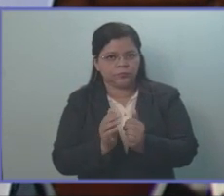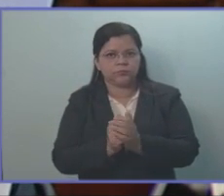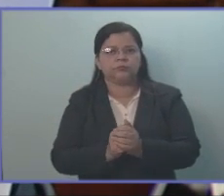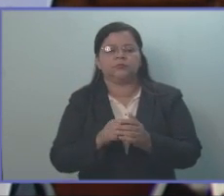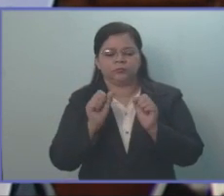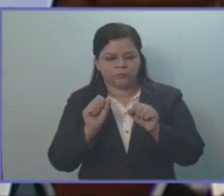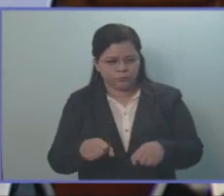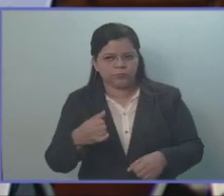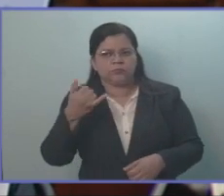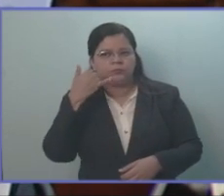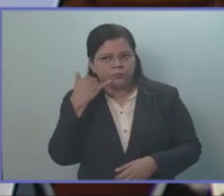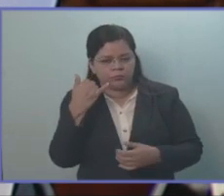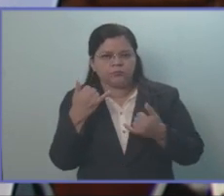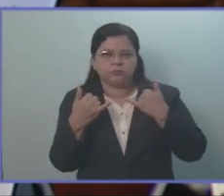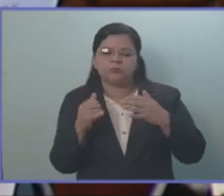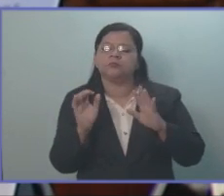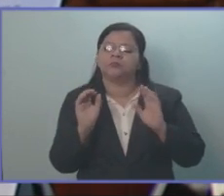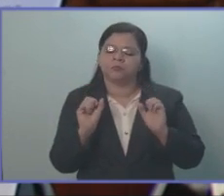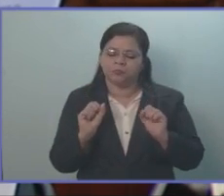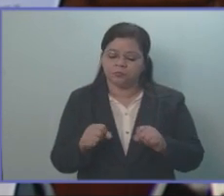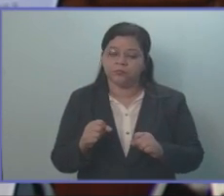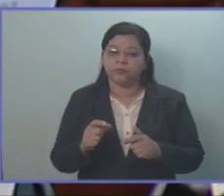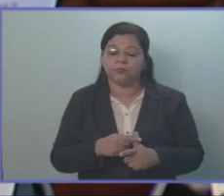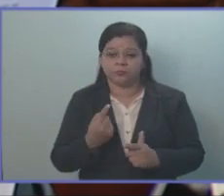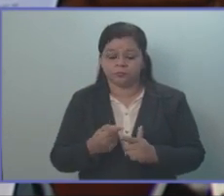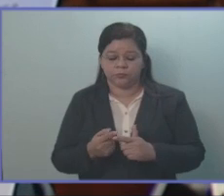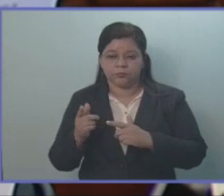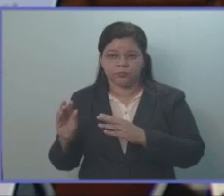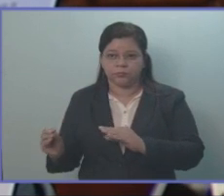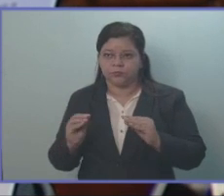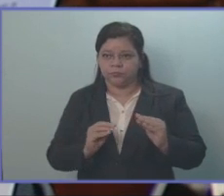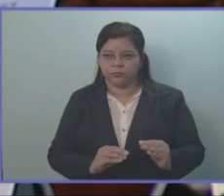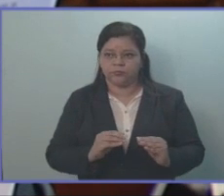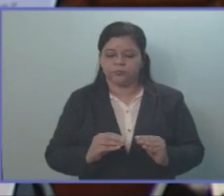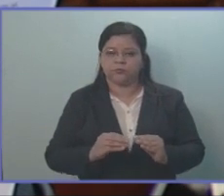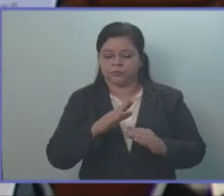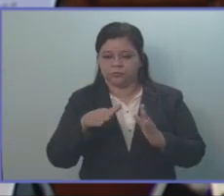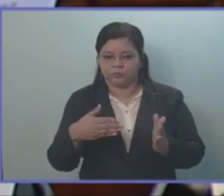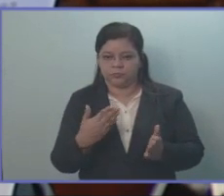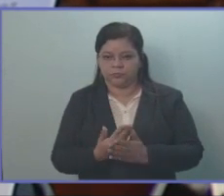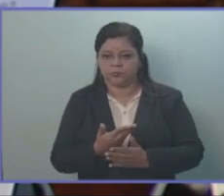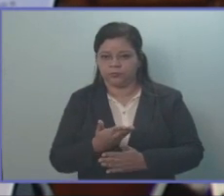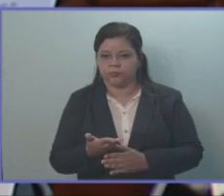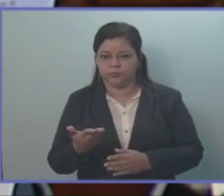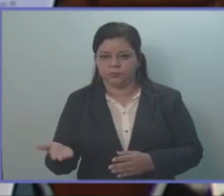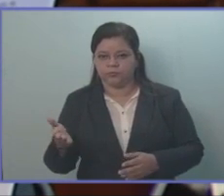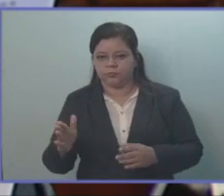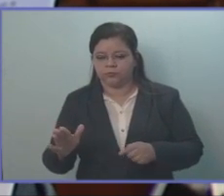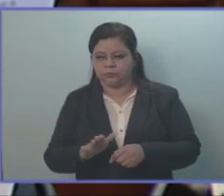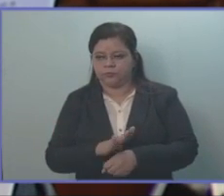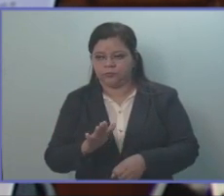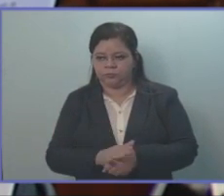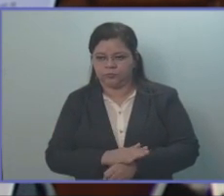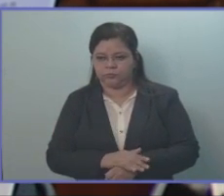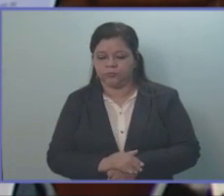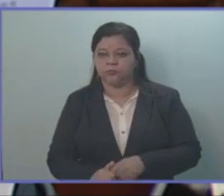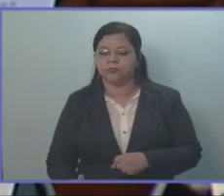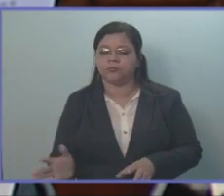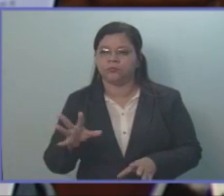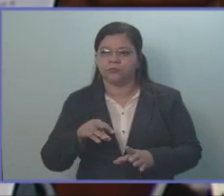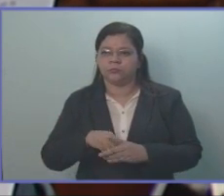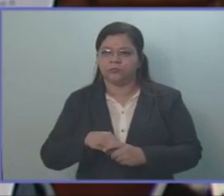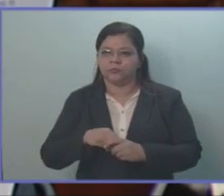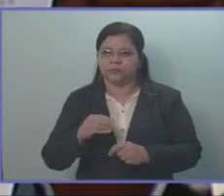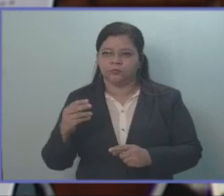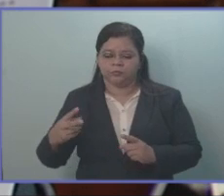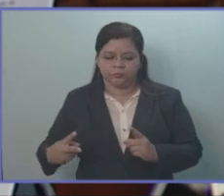se deberá proceder a la implementación de las medidas que sean indispensables, incluido el